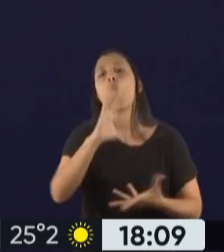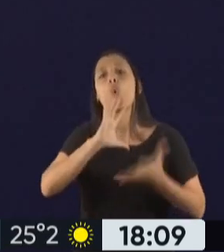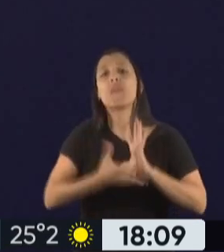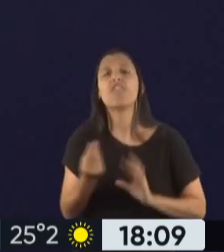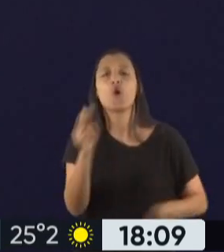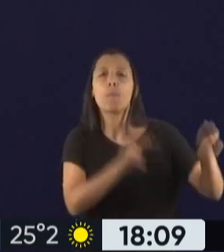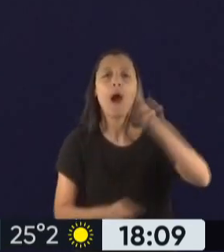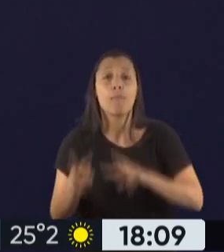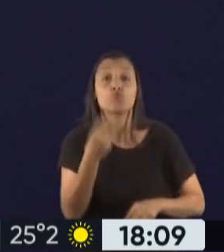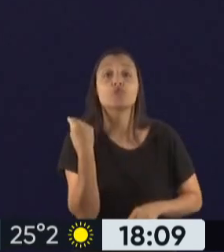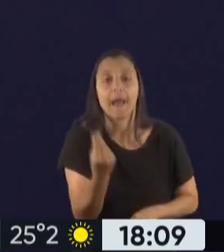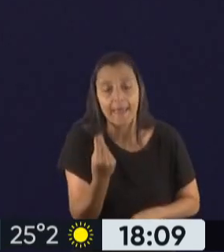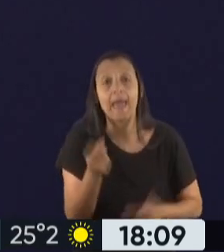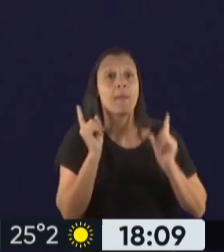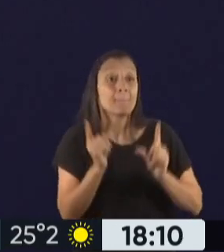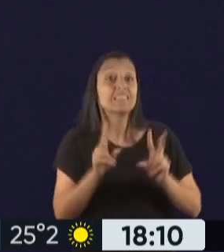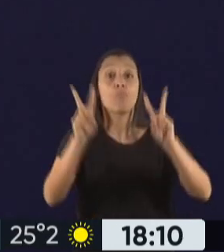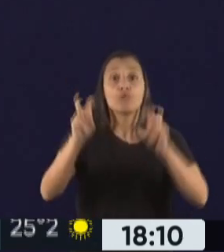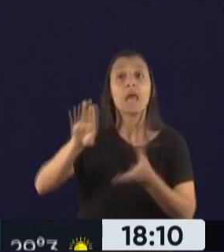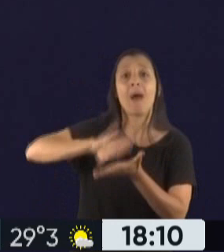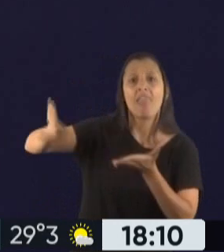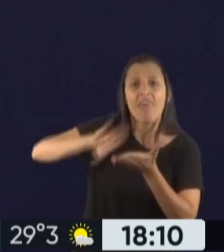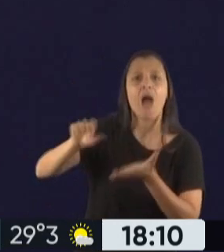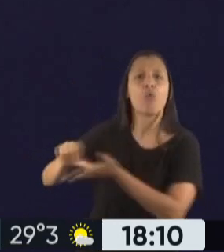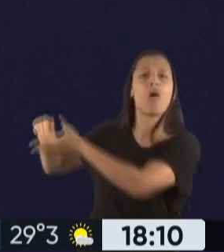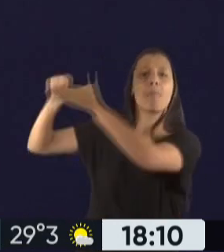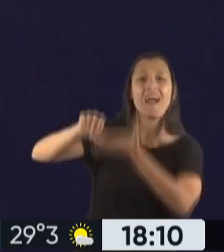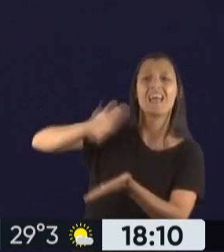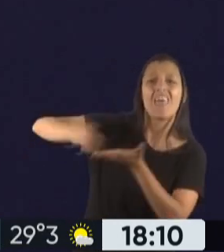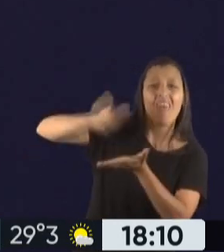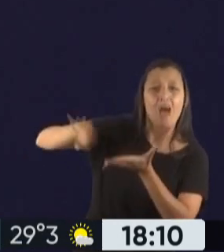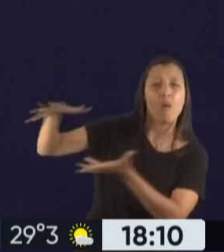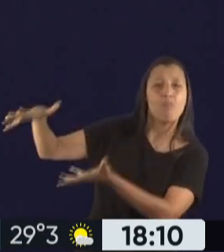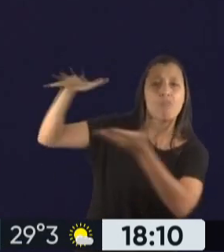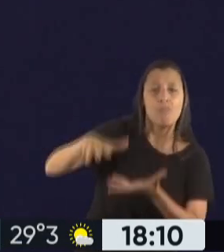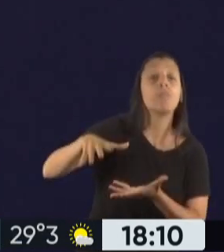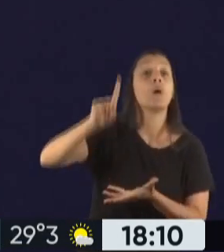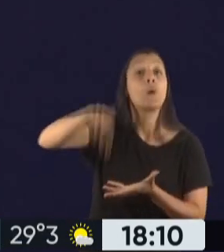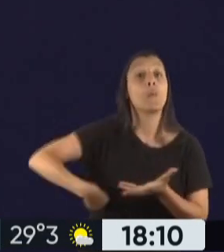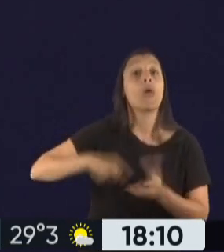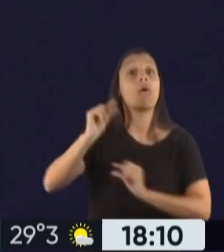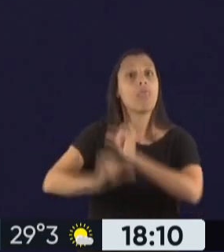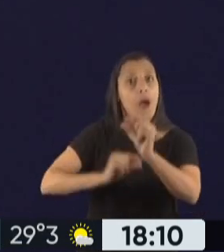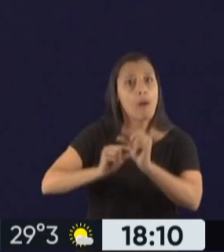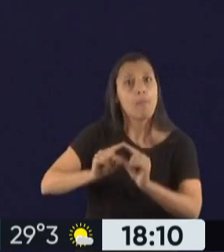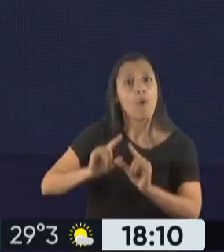estas estas cuestiones de deuda compres del exterior queden resueltas por parte de los